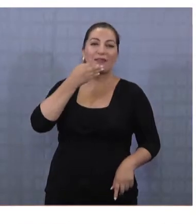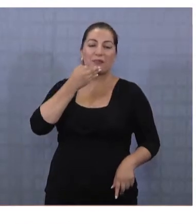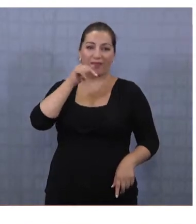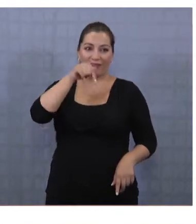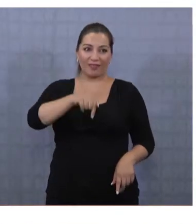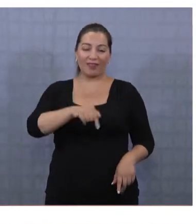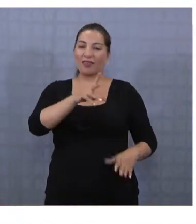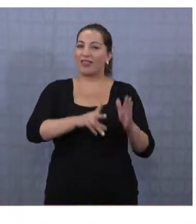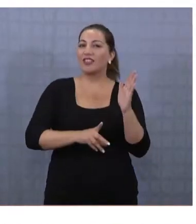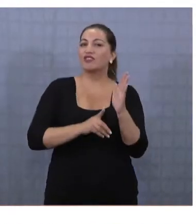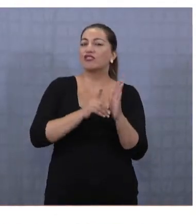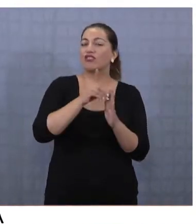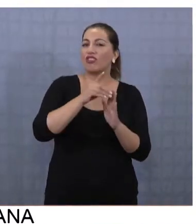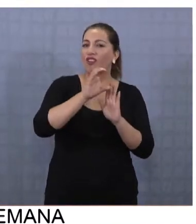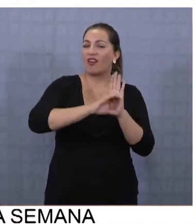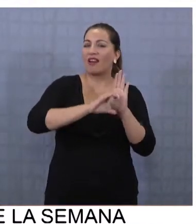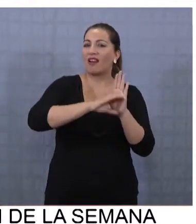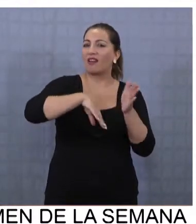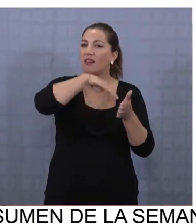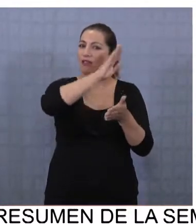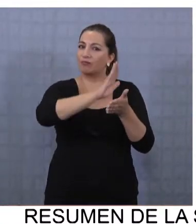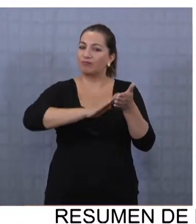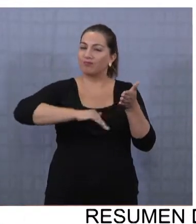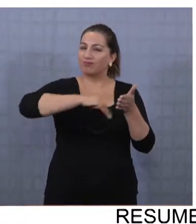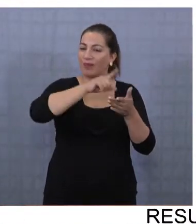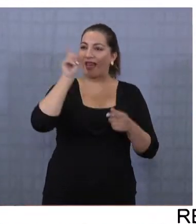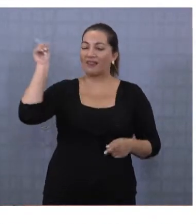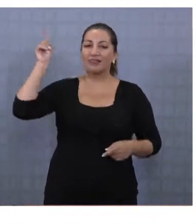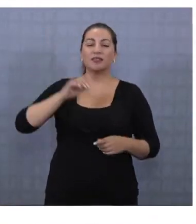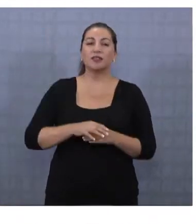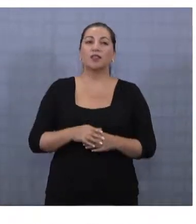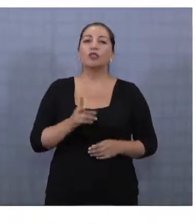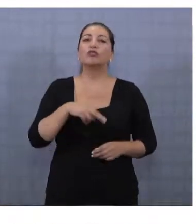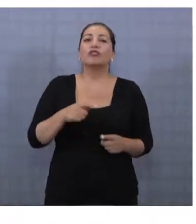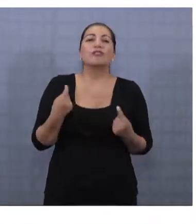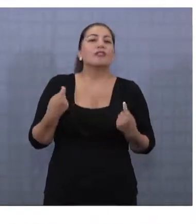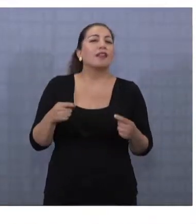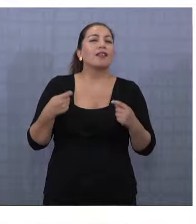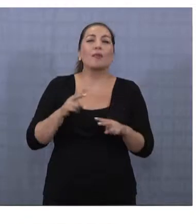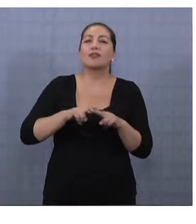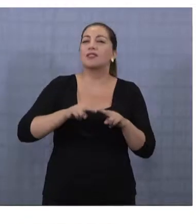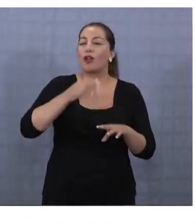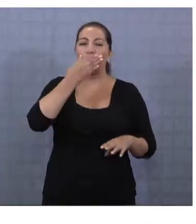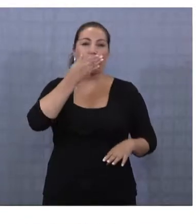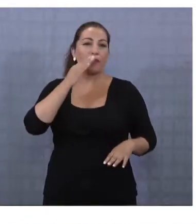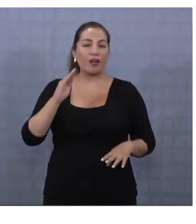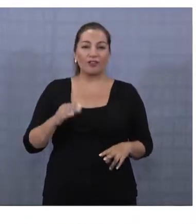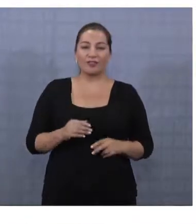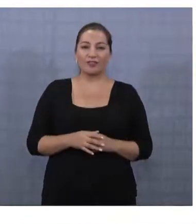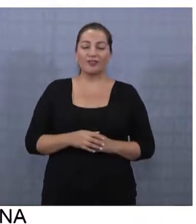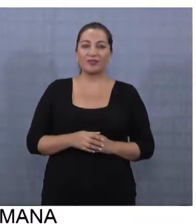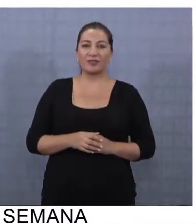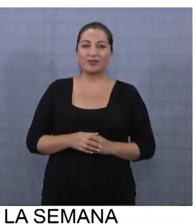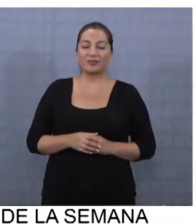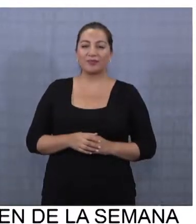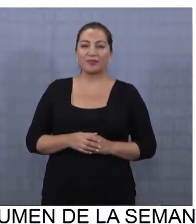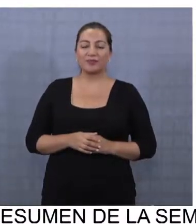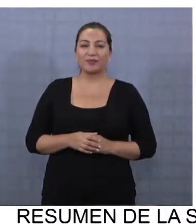y en el que ha desarrollado toda su carrera como pintor abstracto. Tratamos de hacer lo mejor y quedar bien,